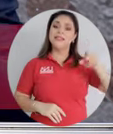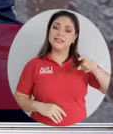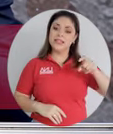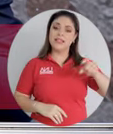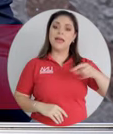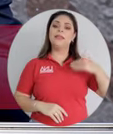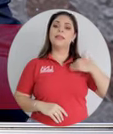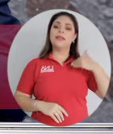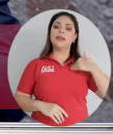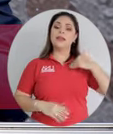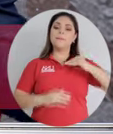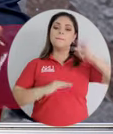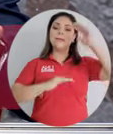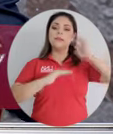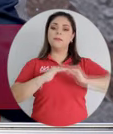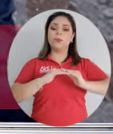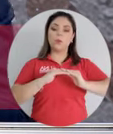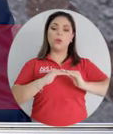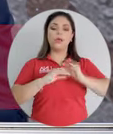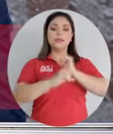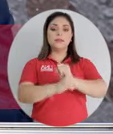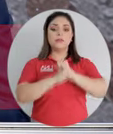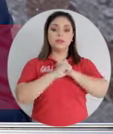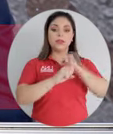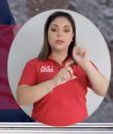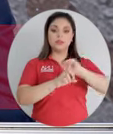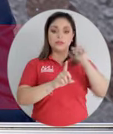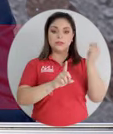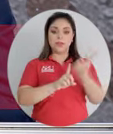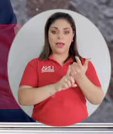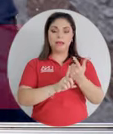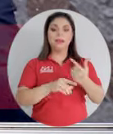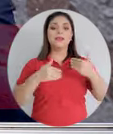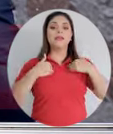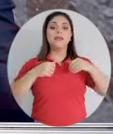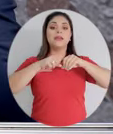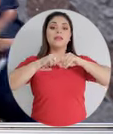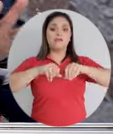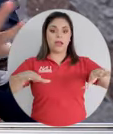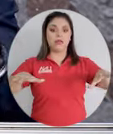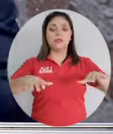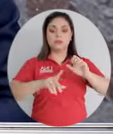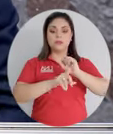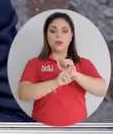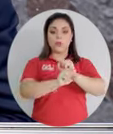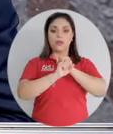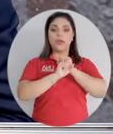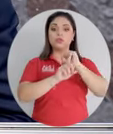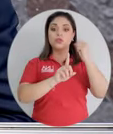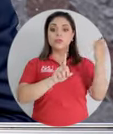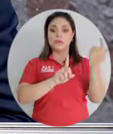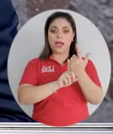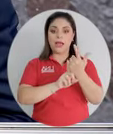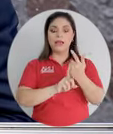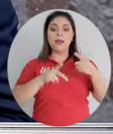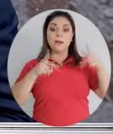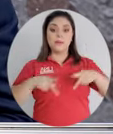tiene que haber, digamos, un mínimo de seguridad social, una red de seguridad